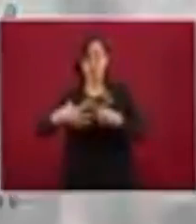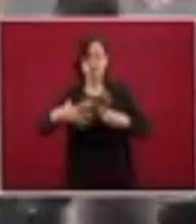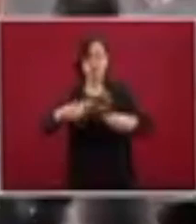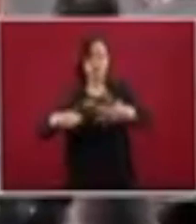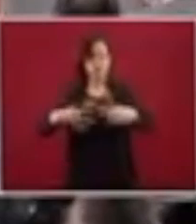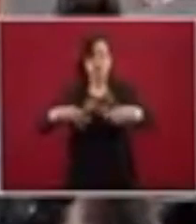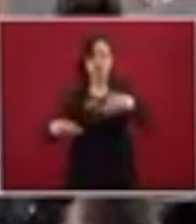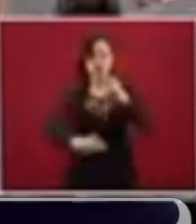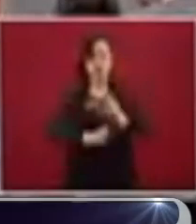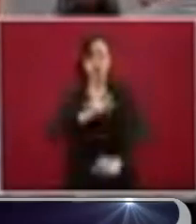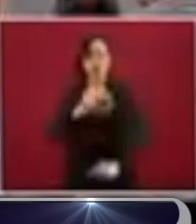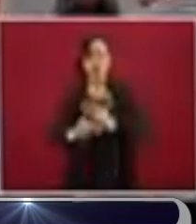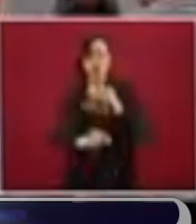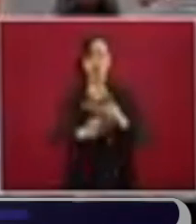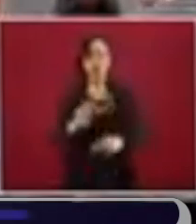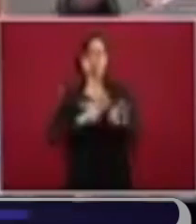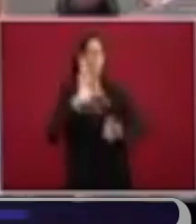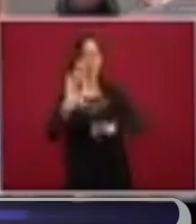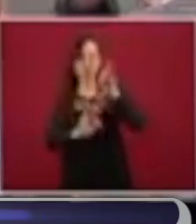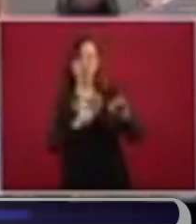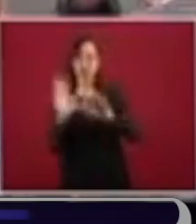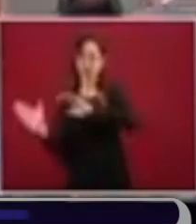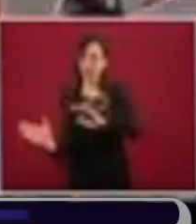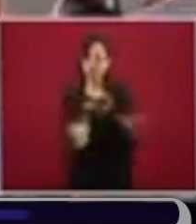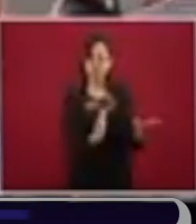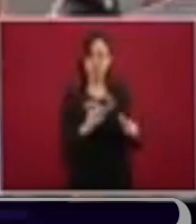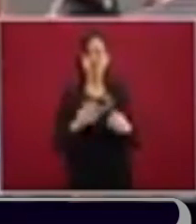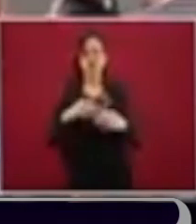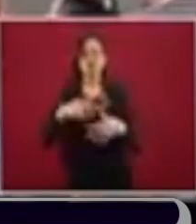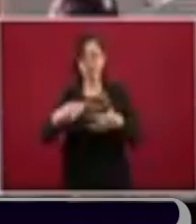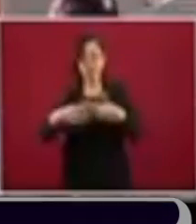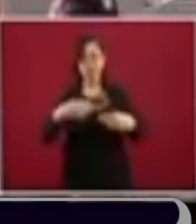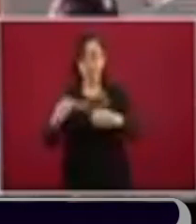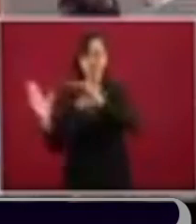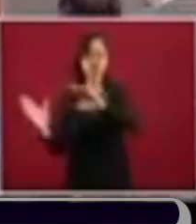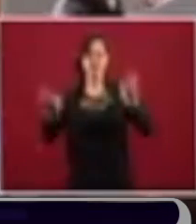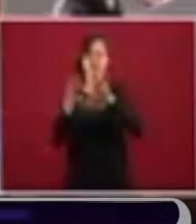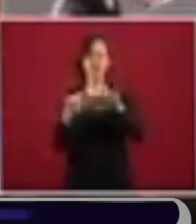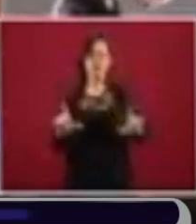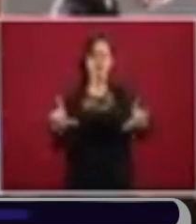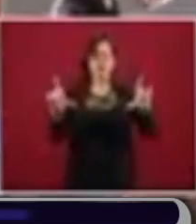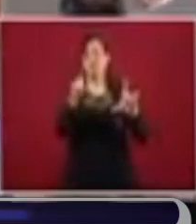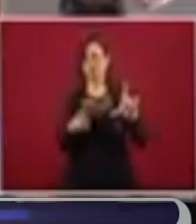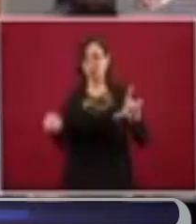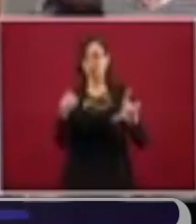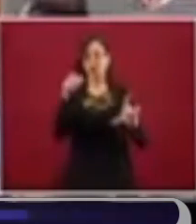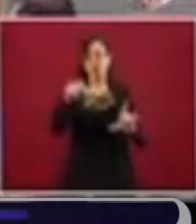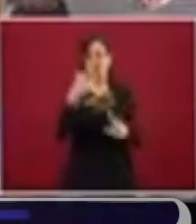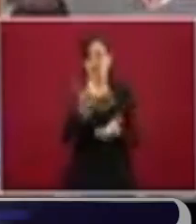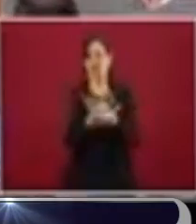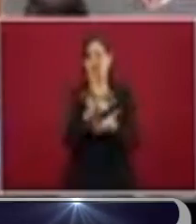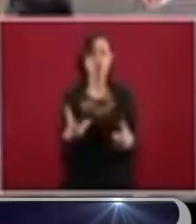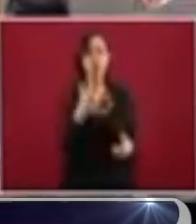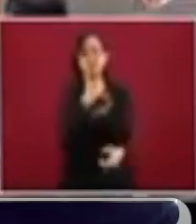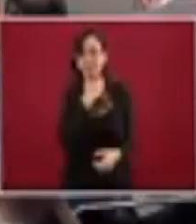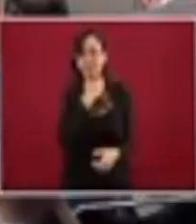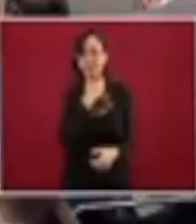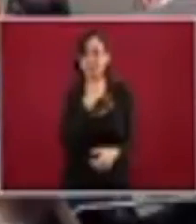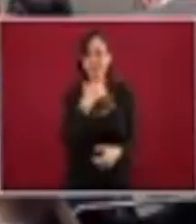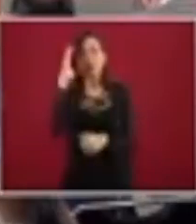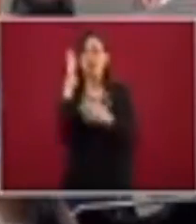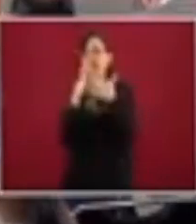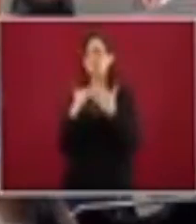hospitales se dieron casos en donde esto es que será en donde no había camas